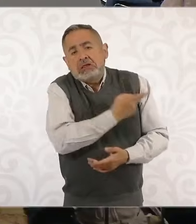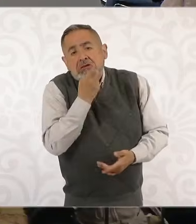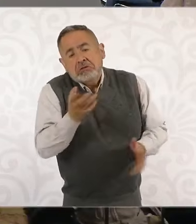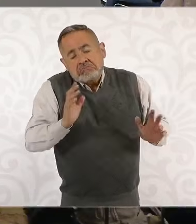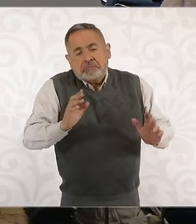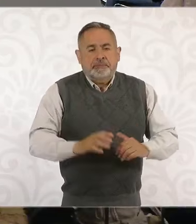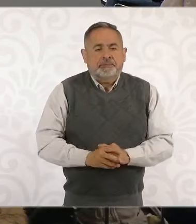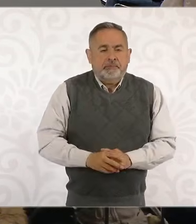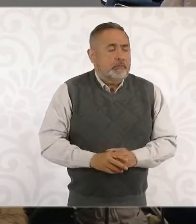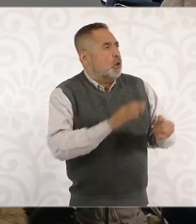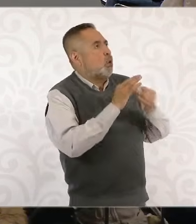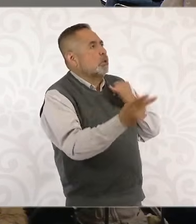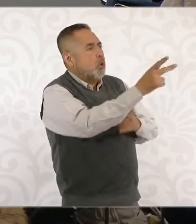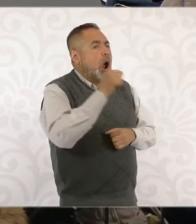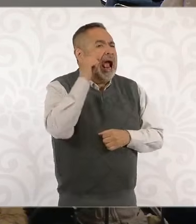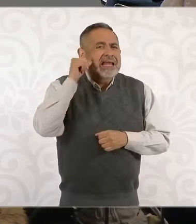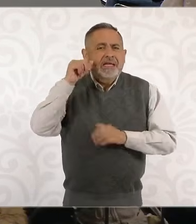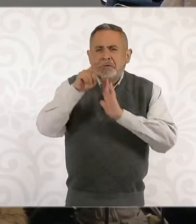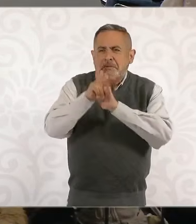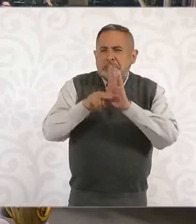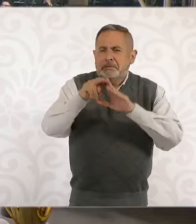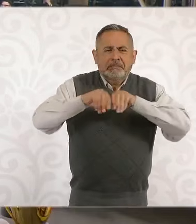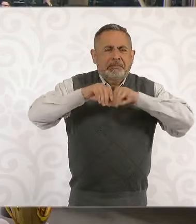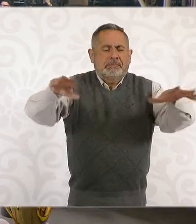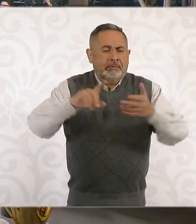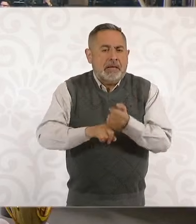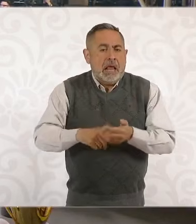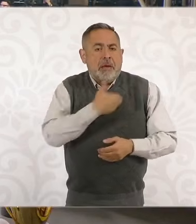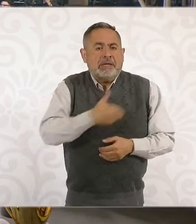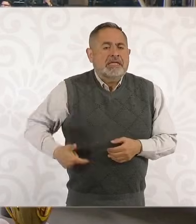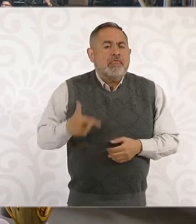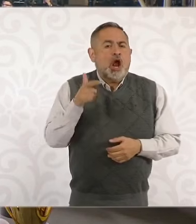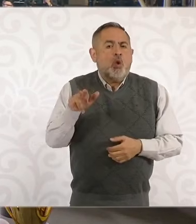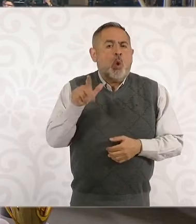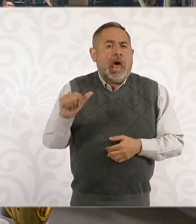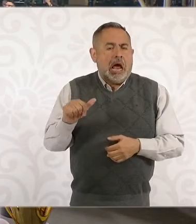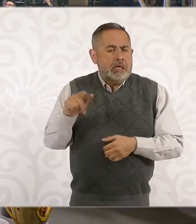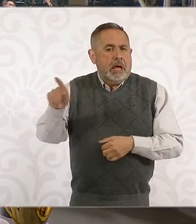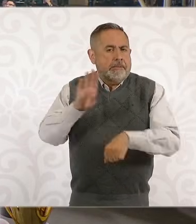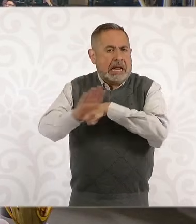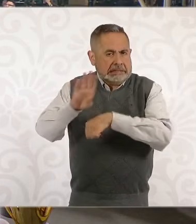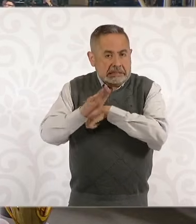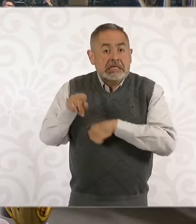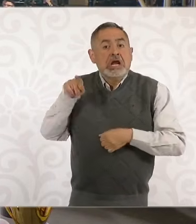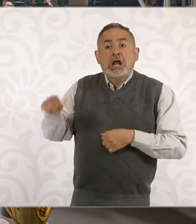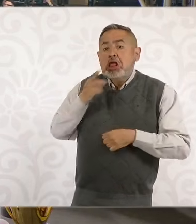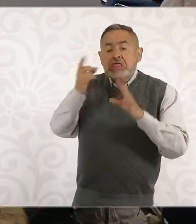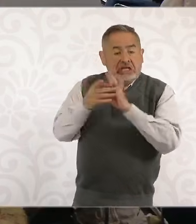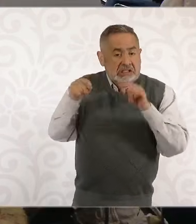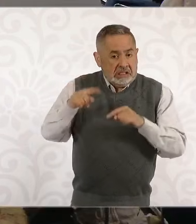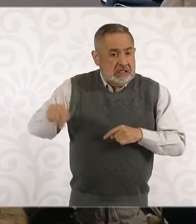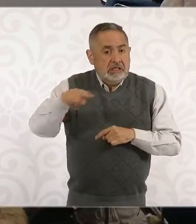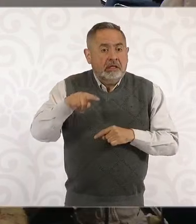último, Presidenta, ayer se hizo viral un video del presidente Lula da Silva de Brasil, donde él habla de que las